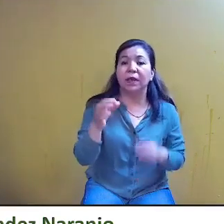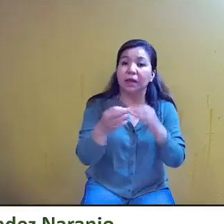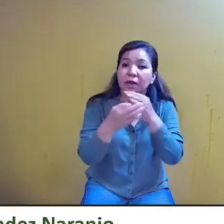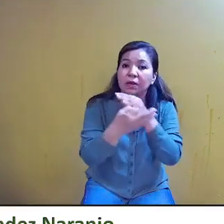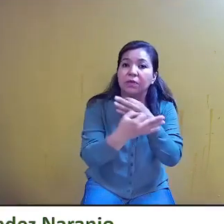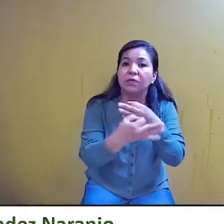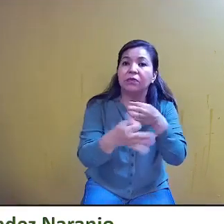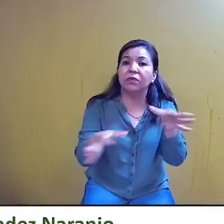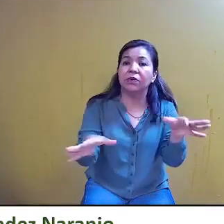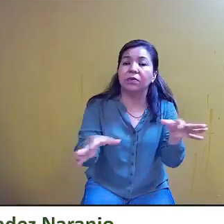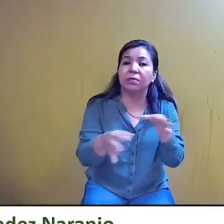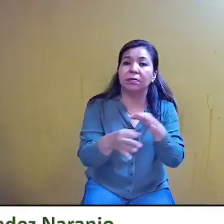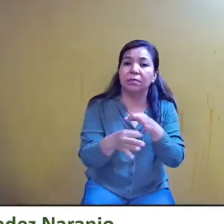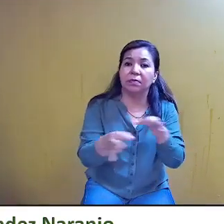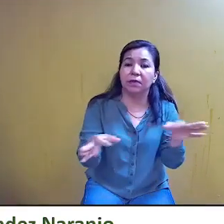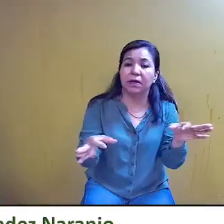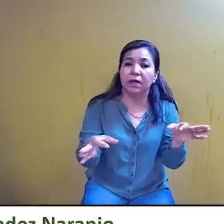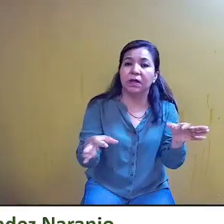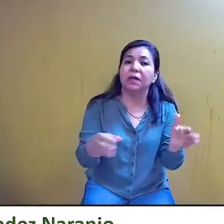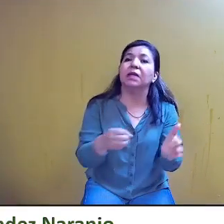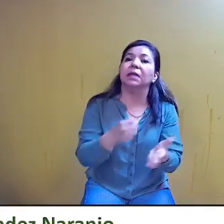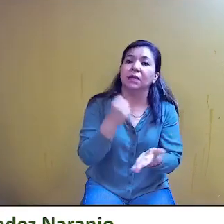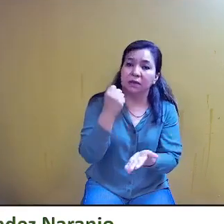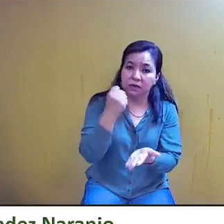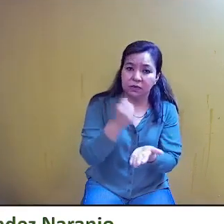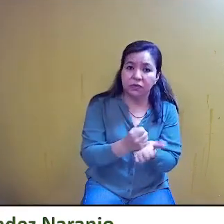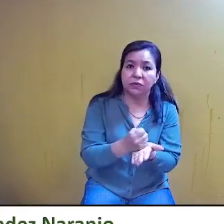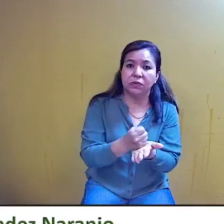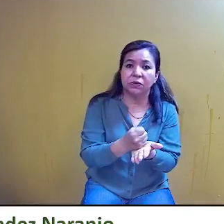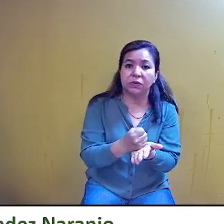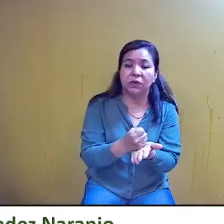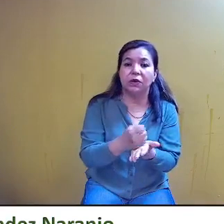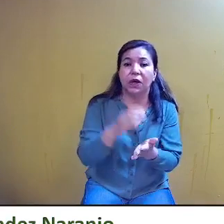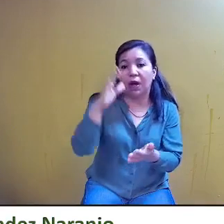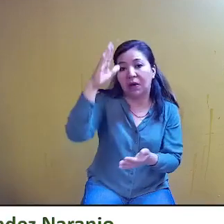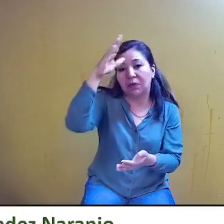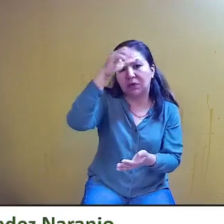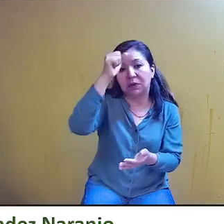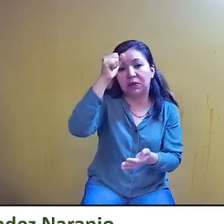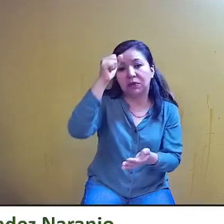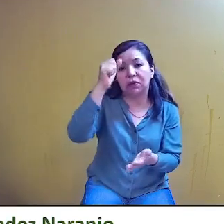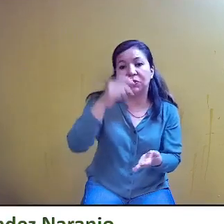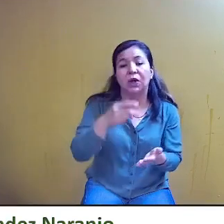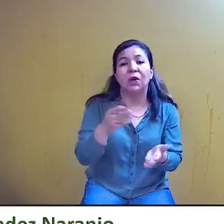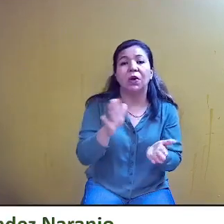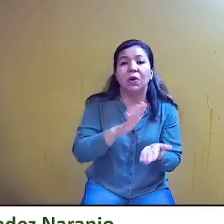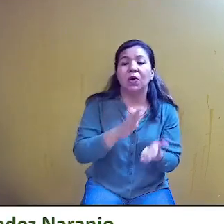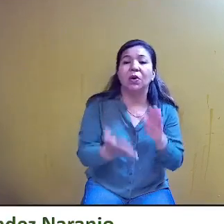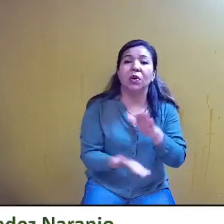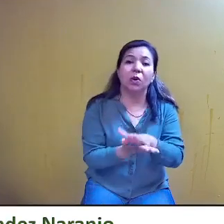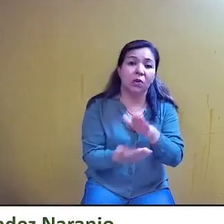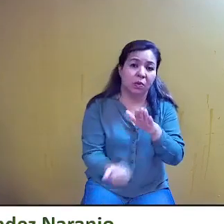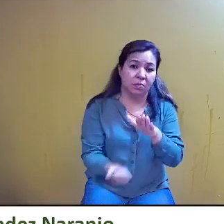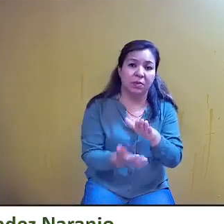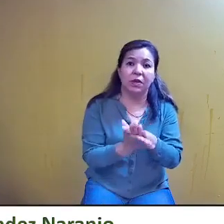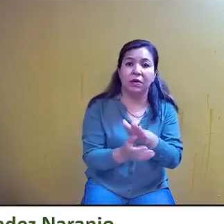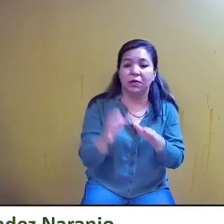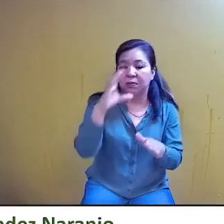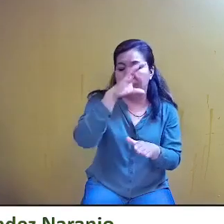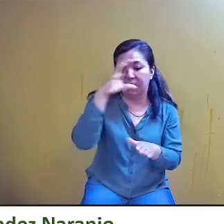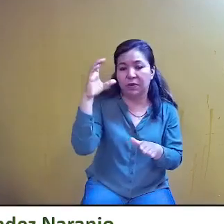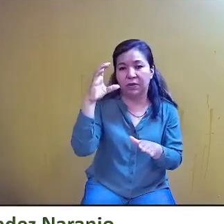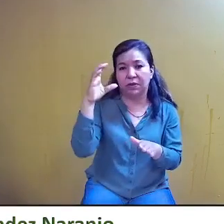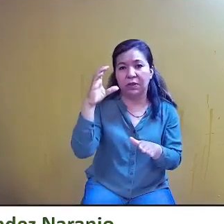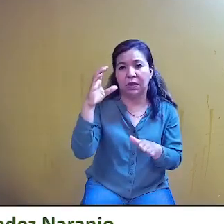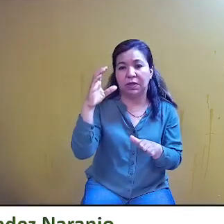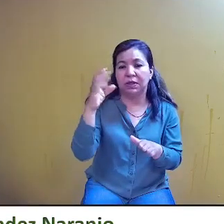las acciones relativas al cumplimiento de las medidas cautelares, así como remitir copia simple de la credencial de elector de Nicolás Villarreal